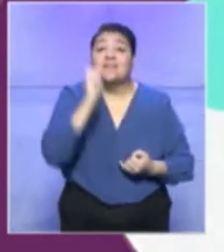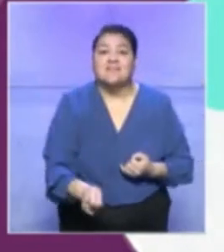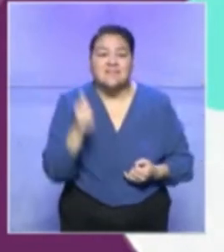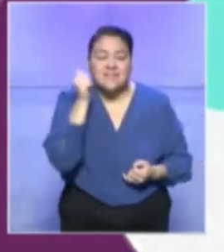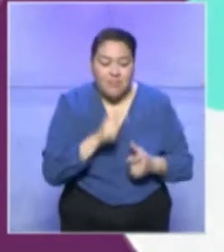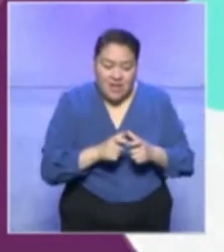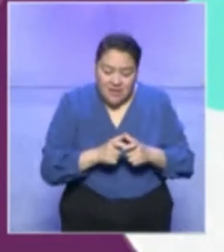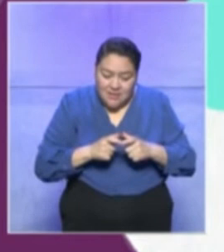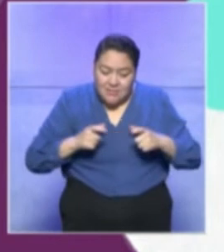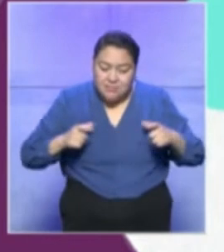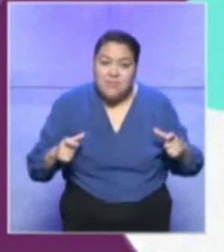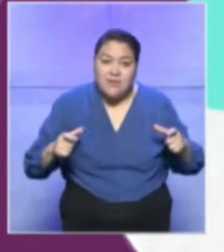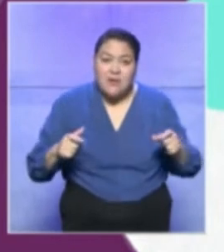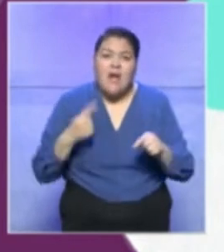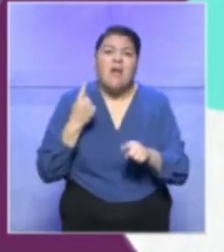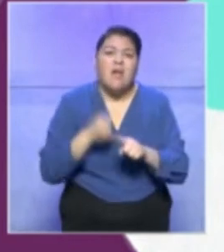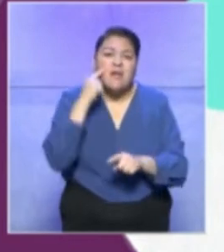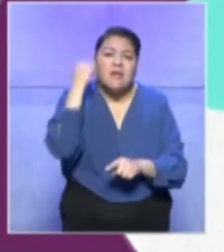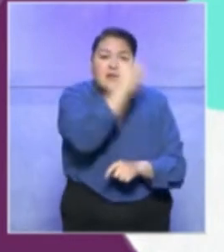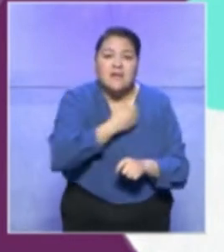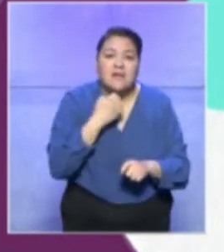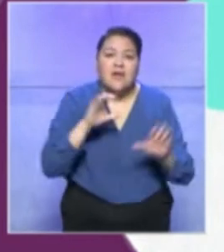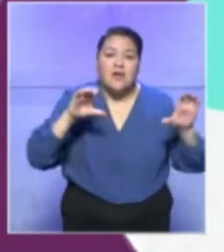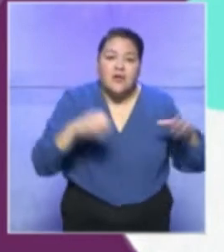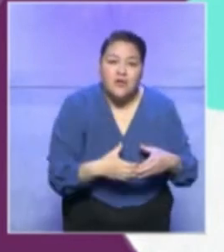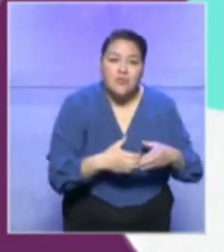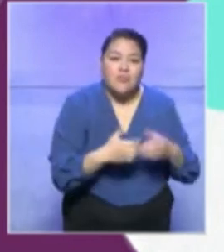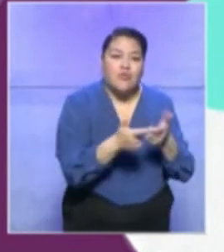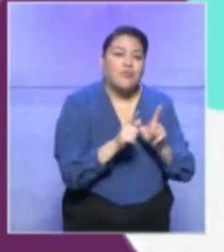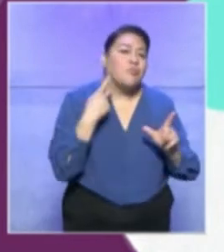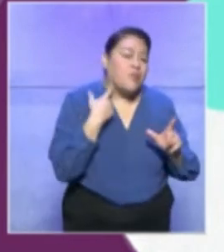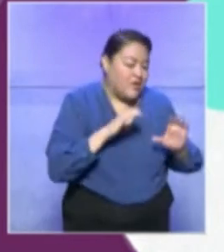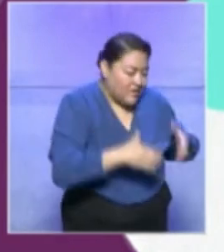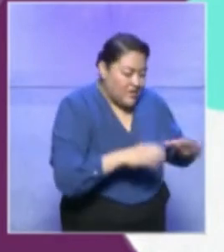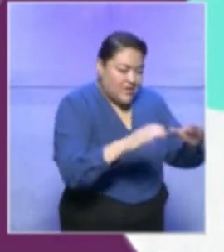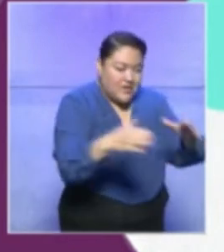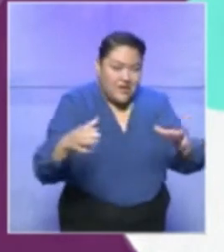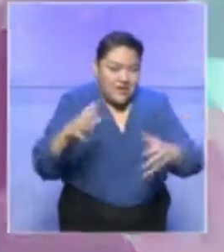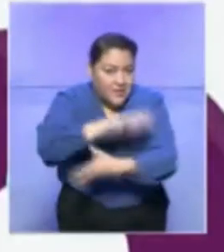de sobrerrepresentación se debe realizar por partido político en el individual y no